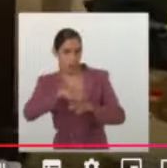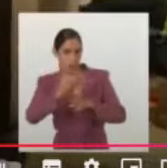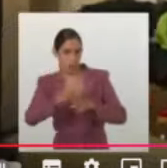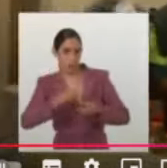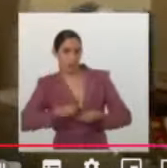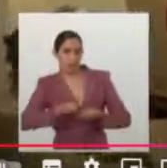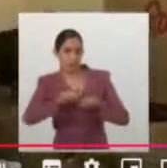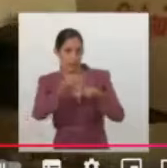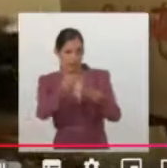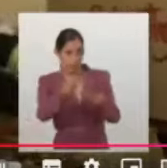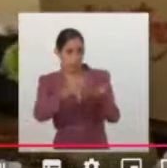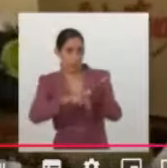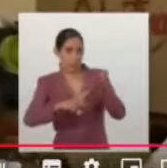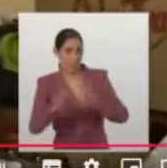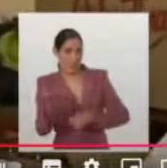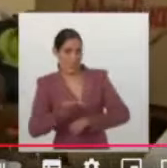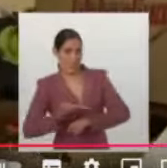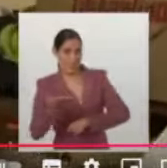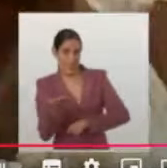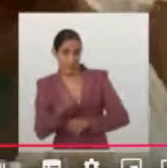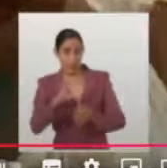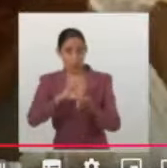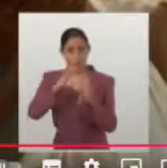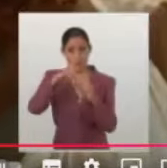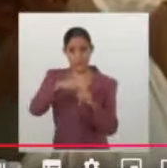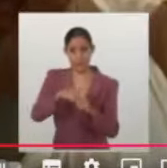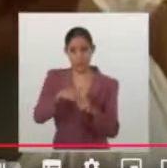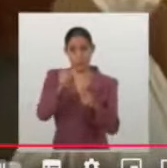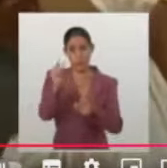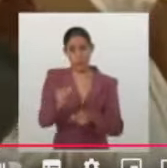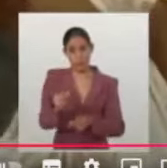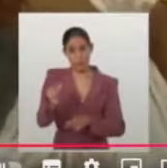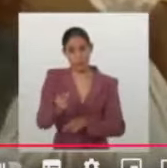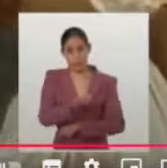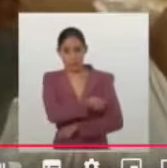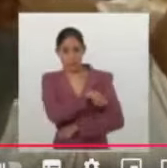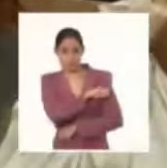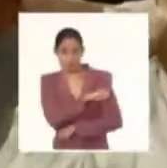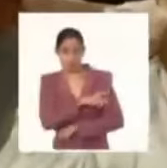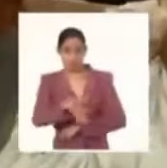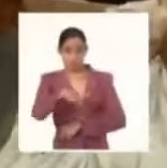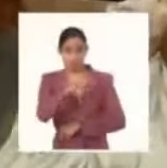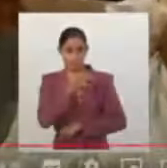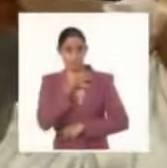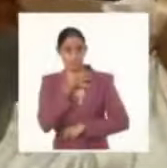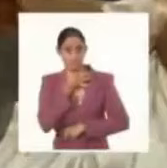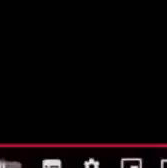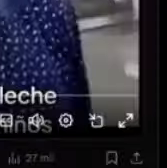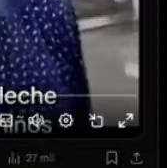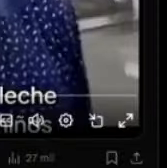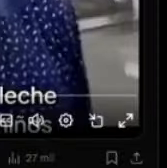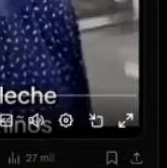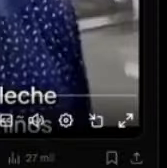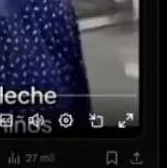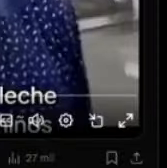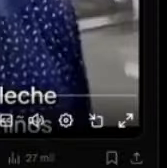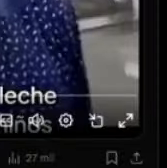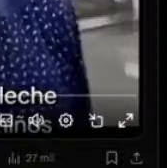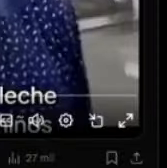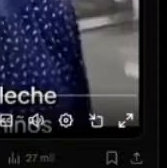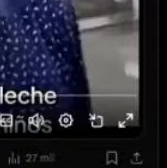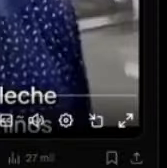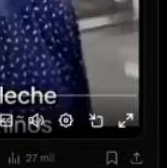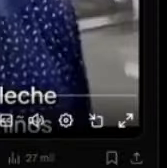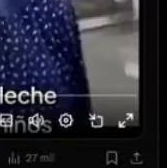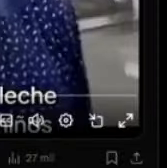inmediato posible a los necesitados en Guantánamo. En Castillo, Canal Cubano de Noticias. Para que después